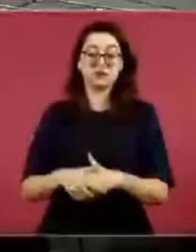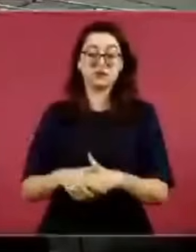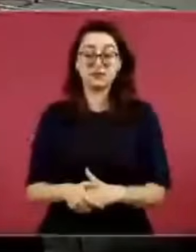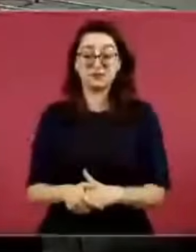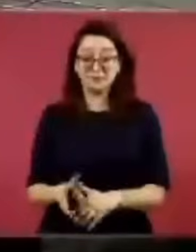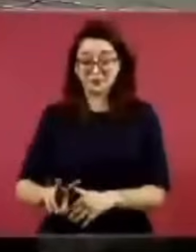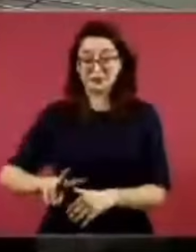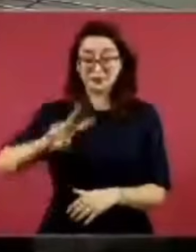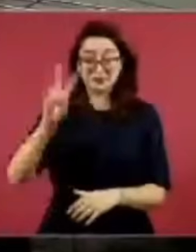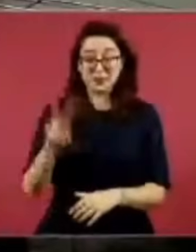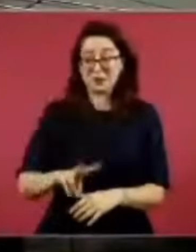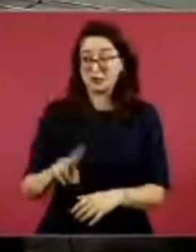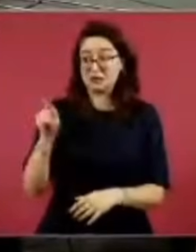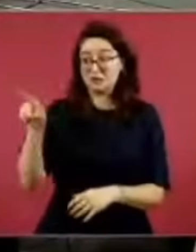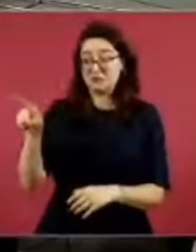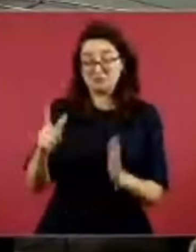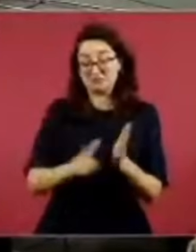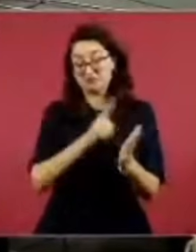hacen y deshacen,